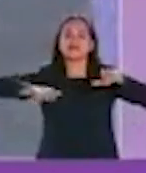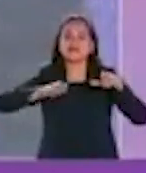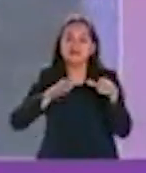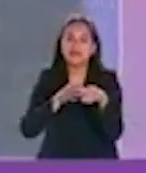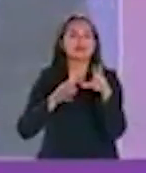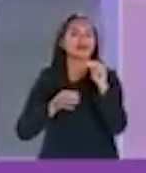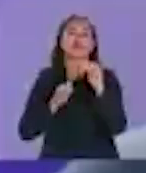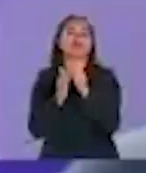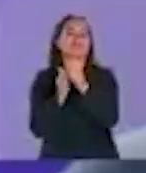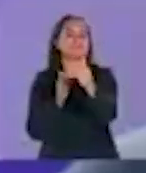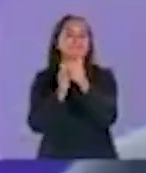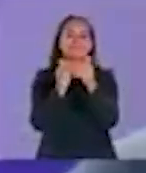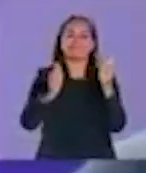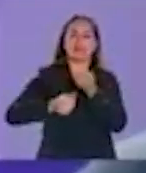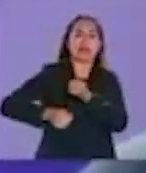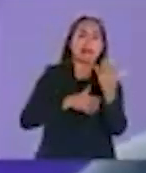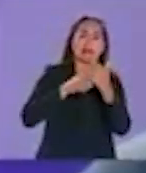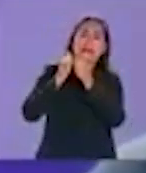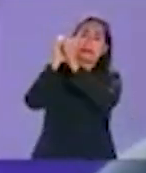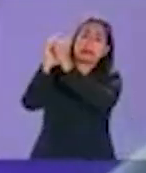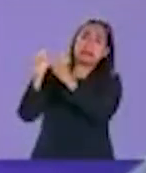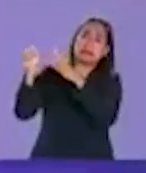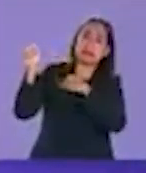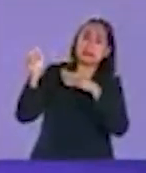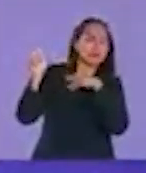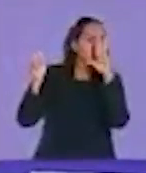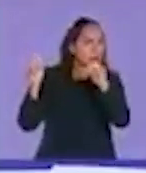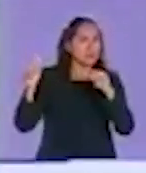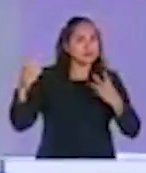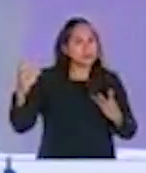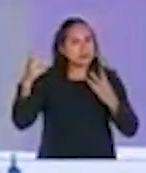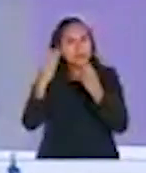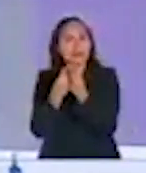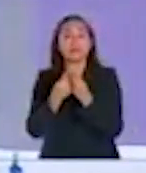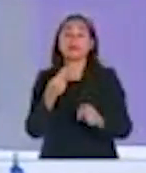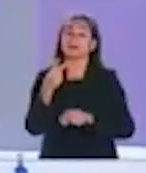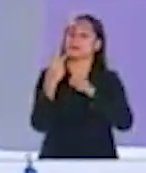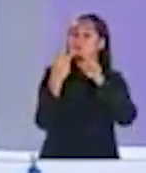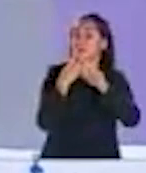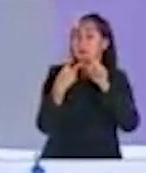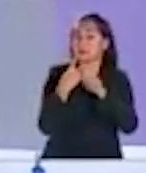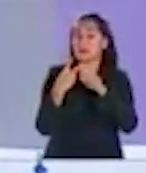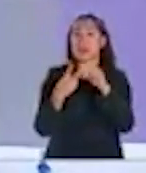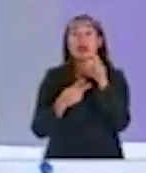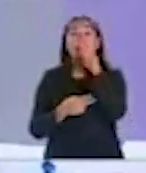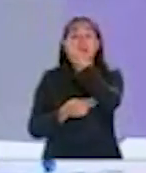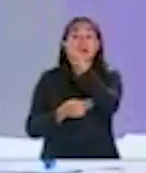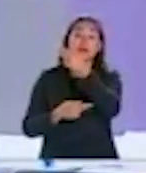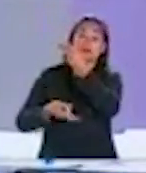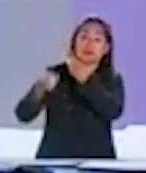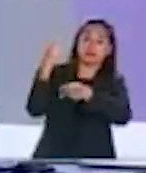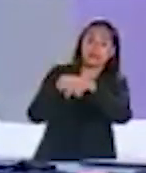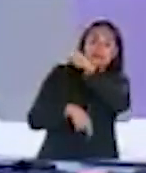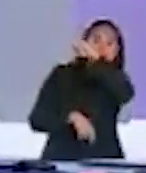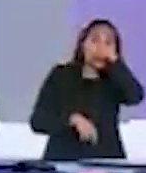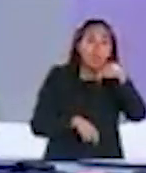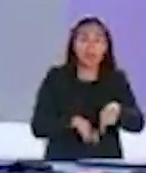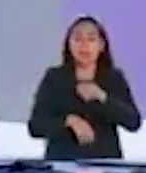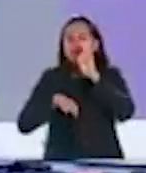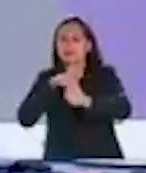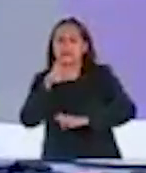tenemos una iniciativa integral para que quienes regresan encuentren las mejores condiciones desde